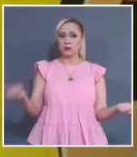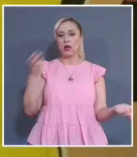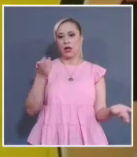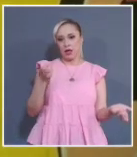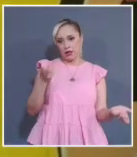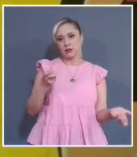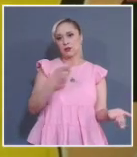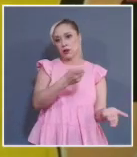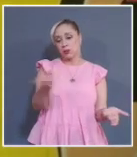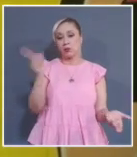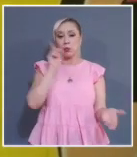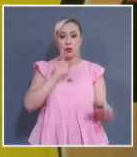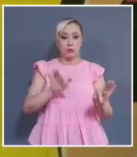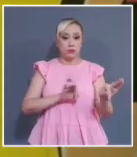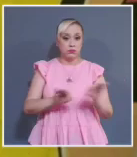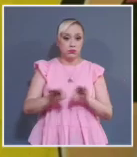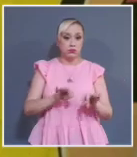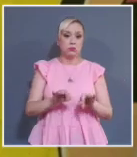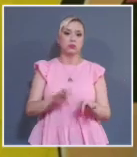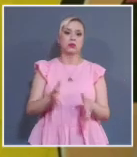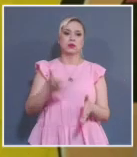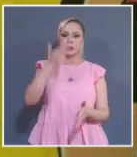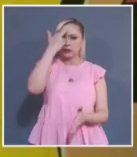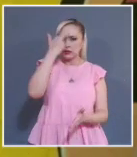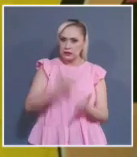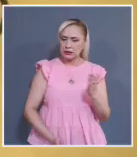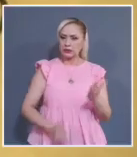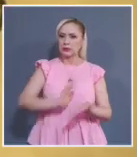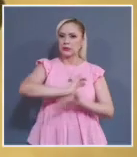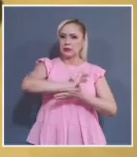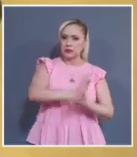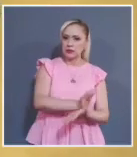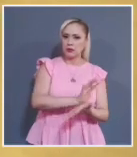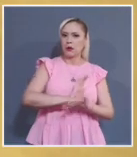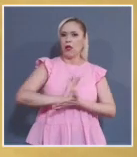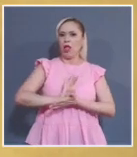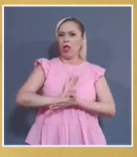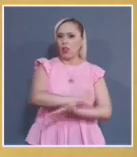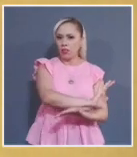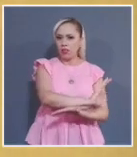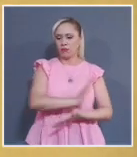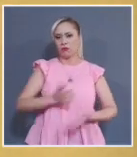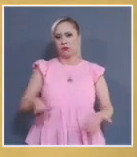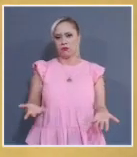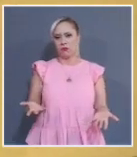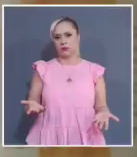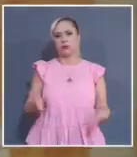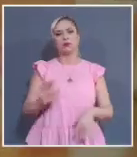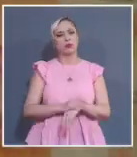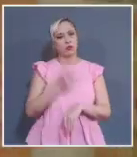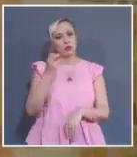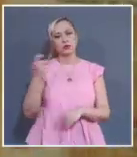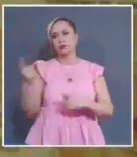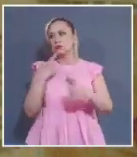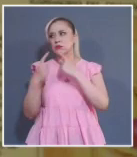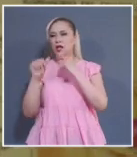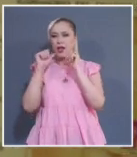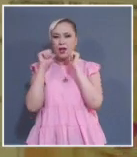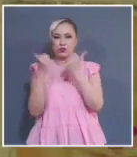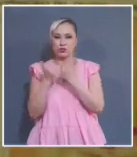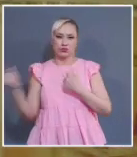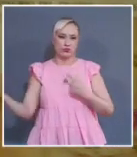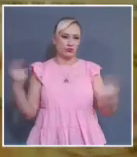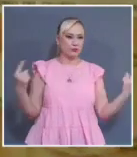son víctimas de violencia, discriminación y exclusión. Ante ello, en conjunto con otras organizaciones, ofrecen servicios